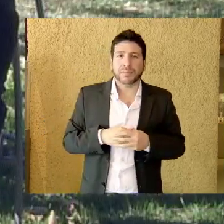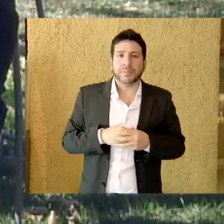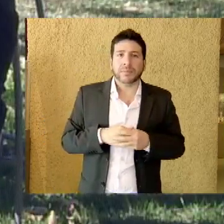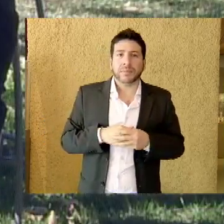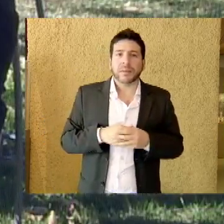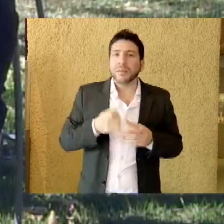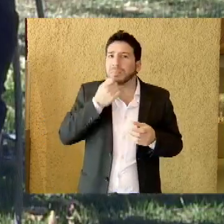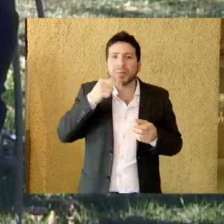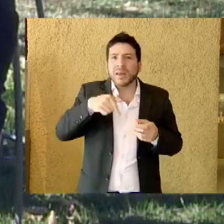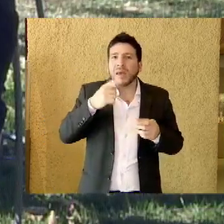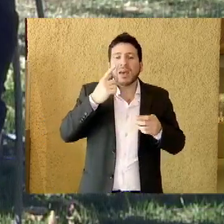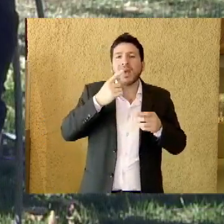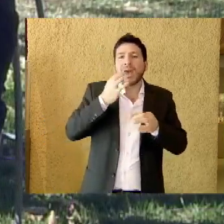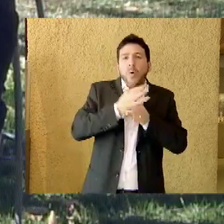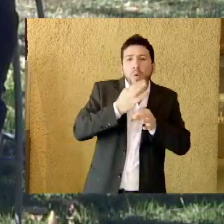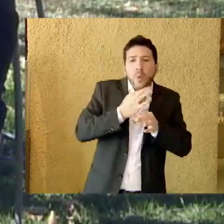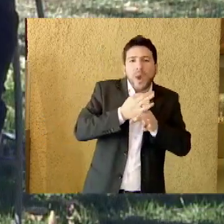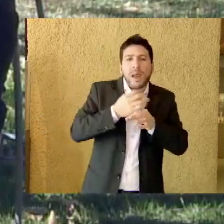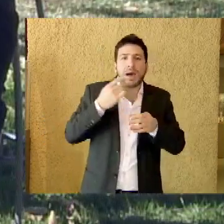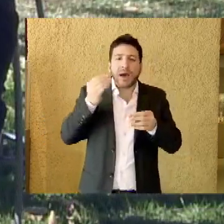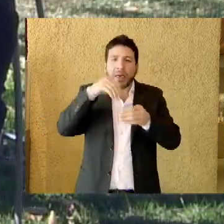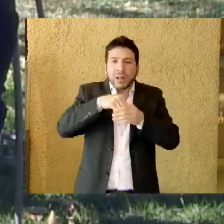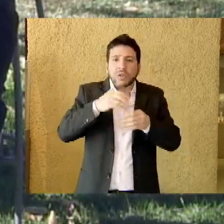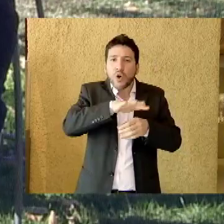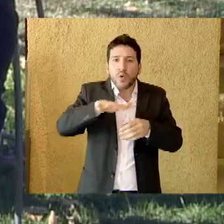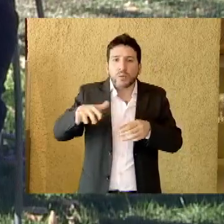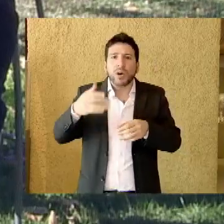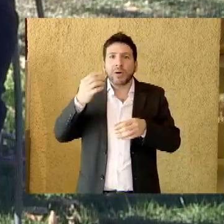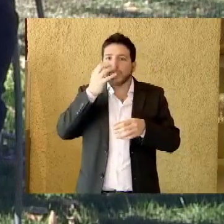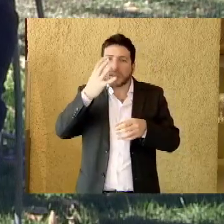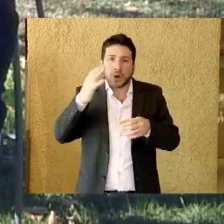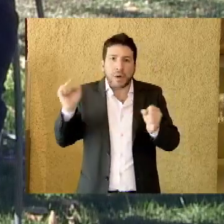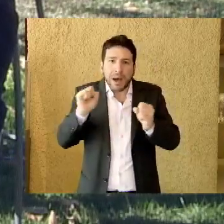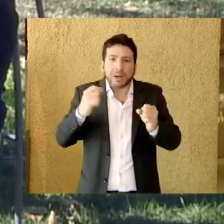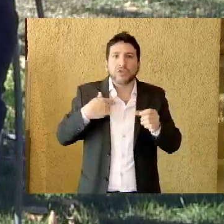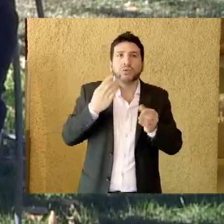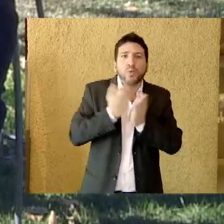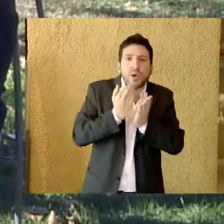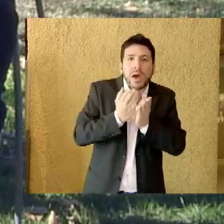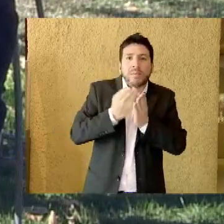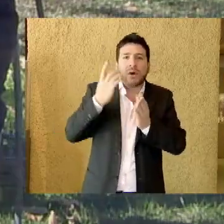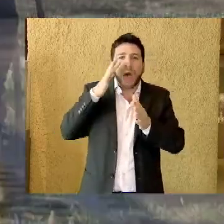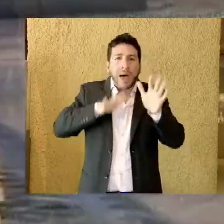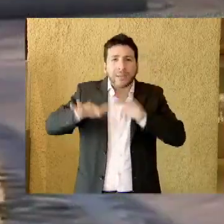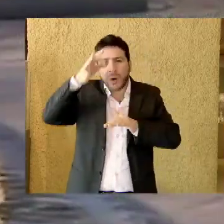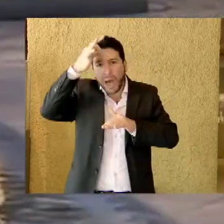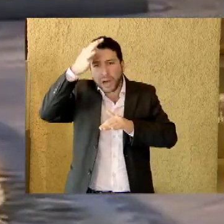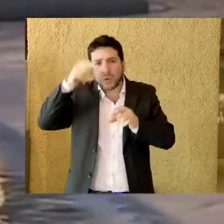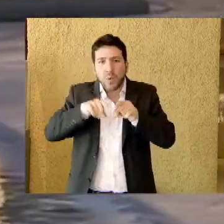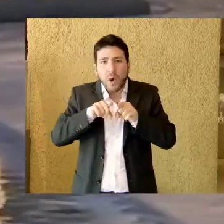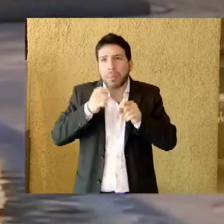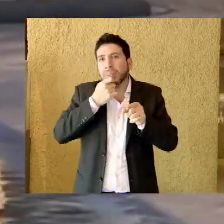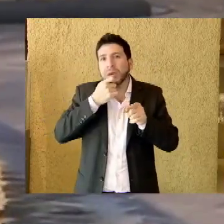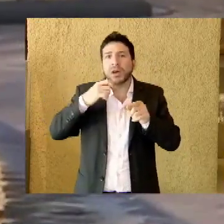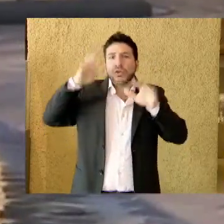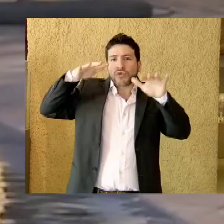la escuela, estudiamos el 25 de mayo, representamos lo que sucedía allí, hablamos de días lluviosos, de